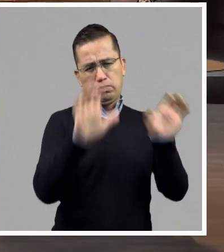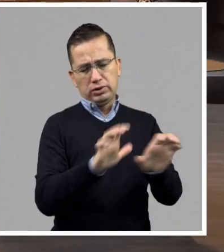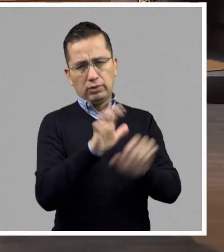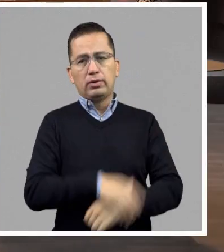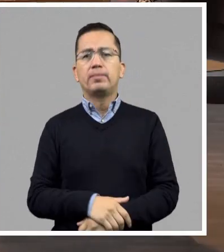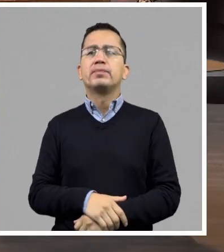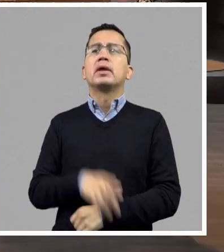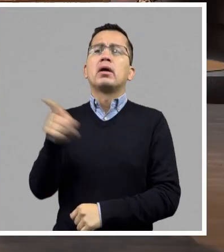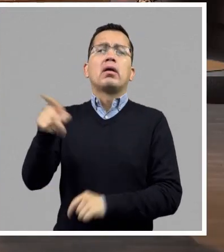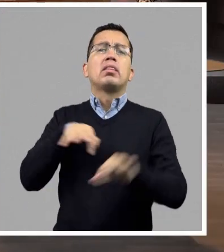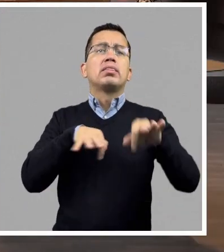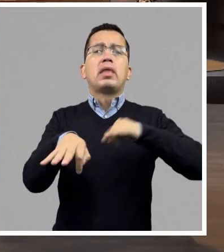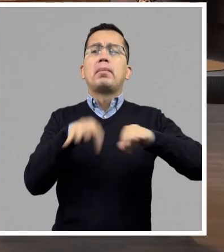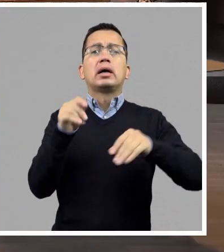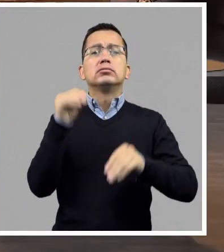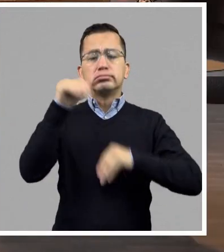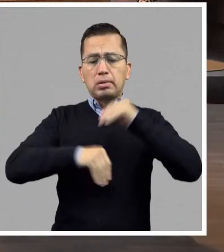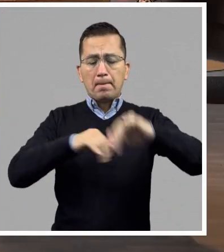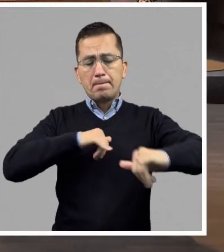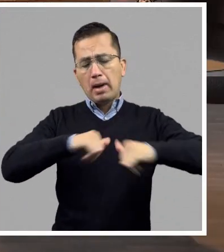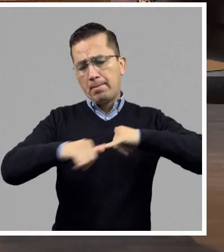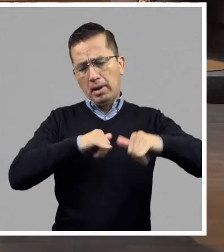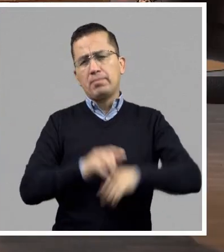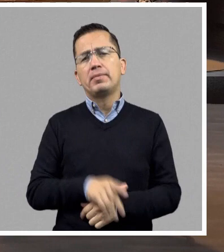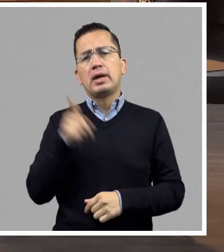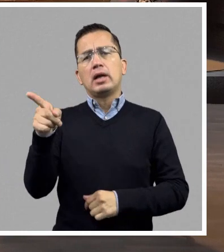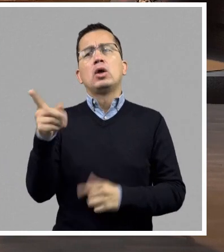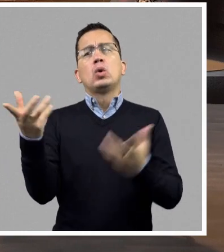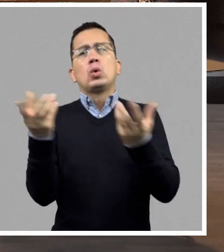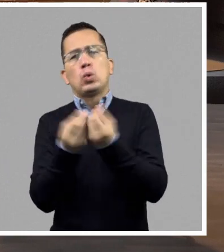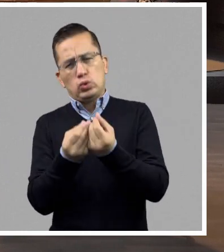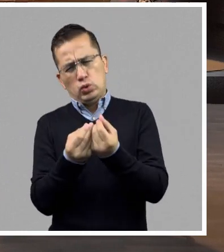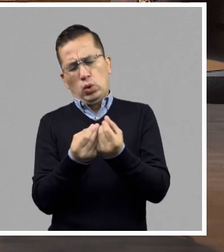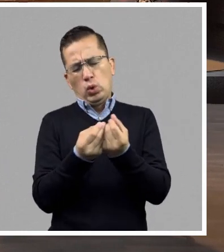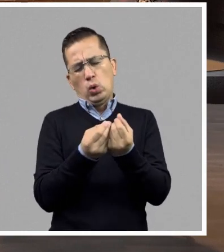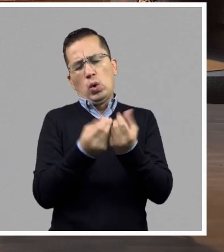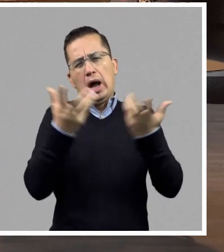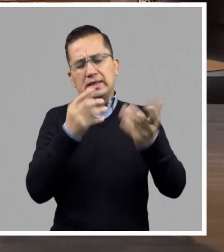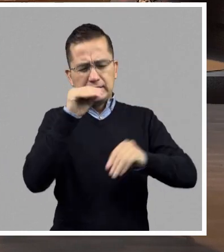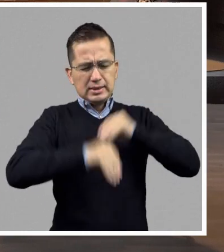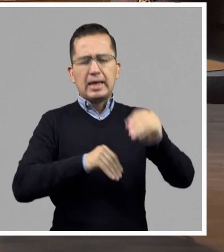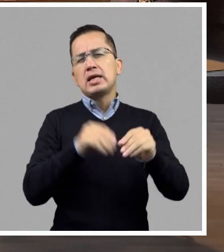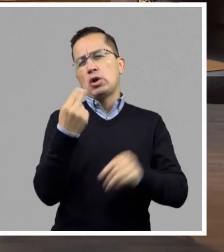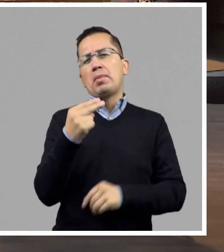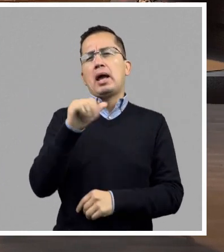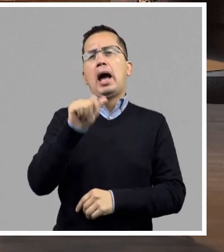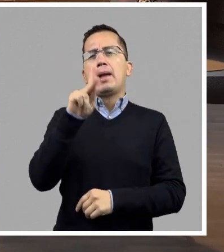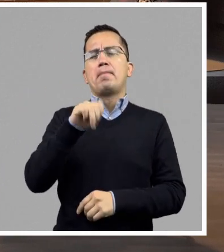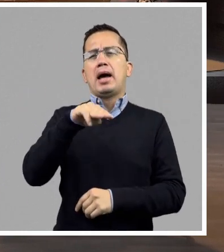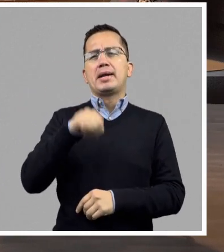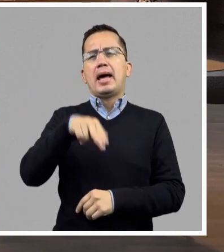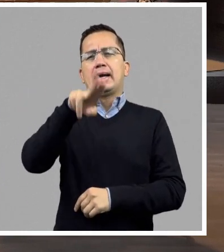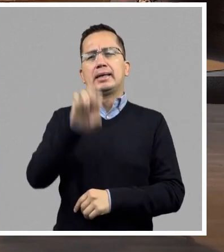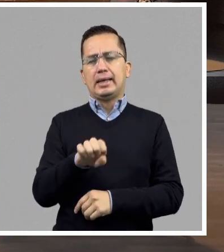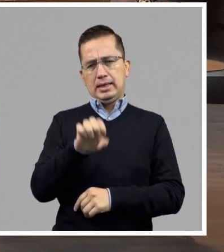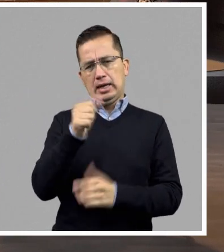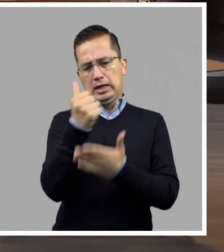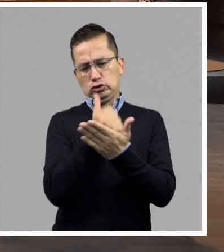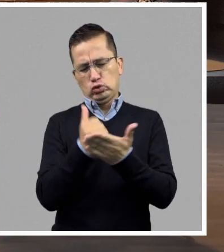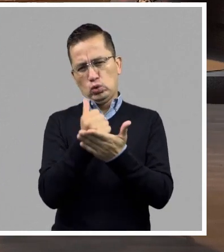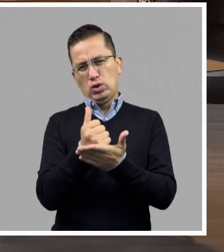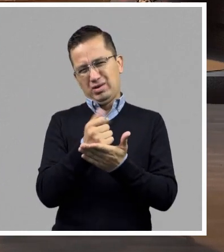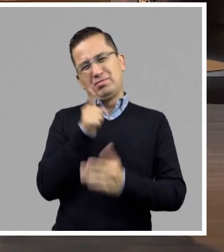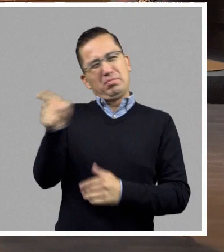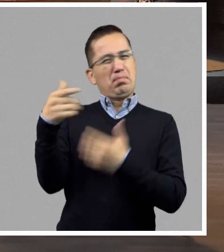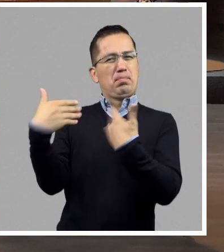trabajas haciendo mapas eres coditor de almanaque azul has hecho almanaque azules un guía de viajes alternativo de Panamá donde también has